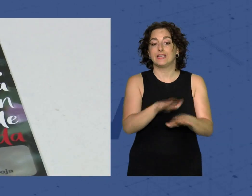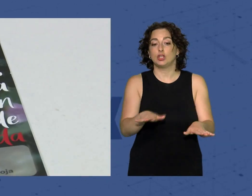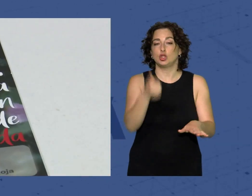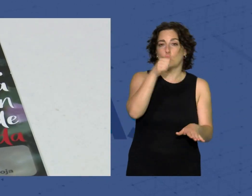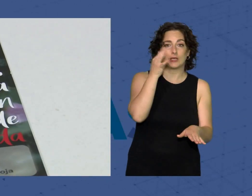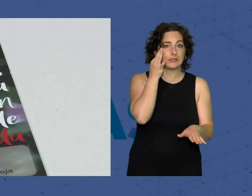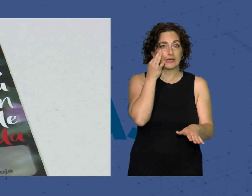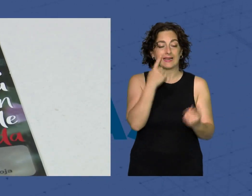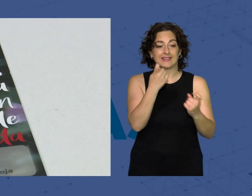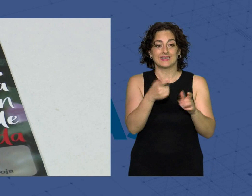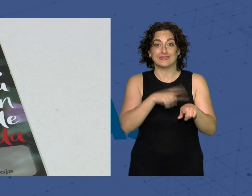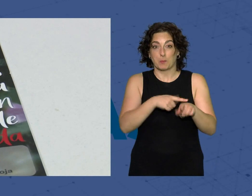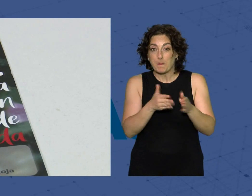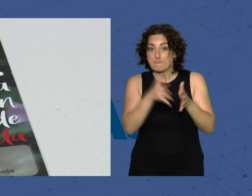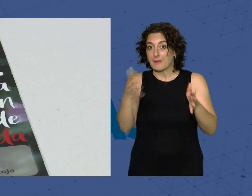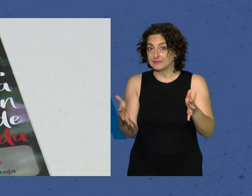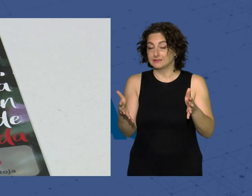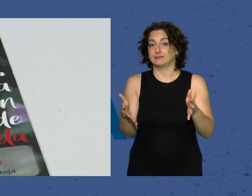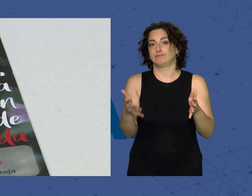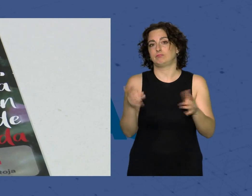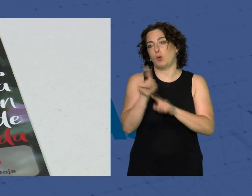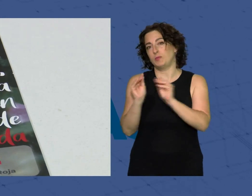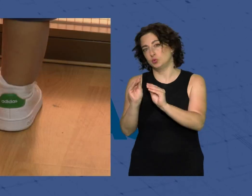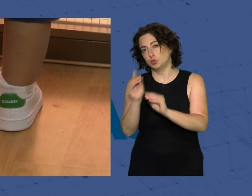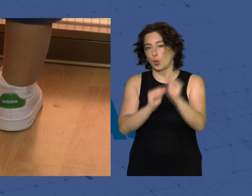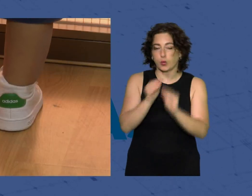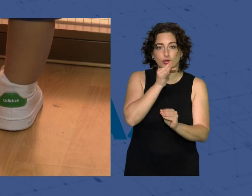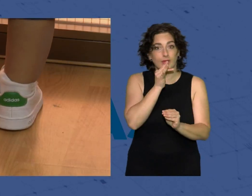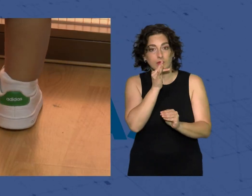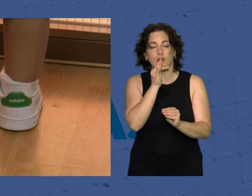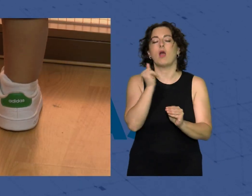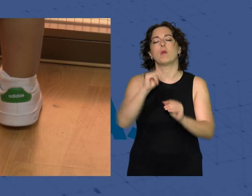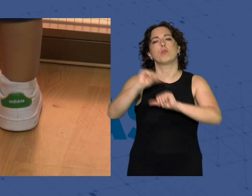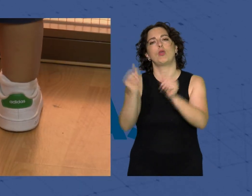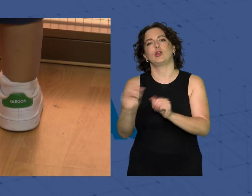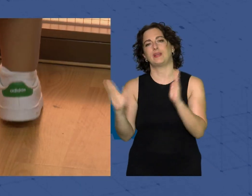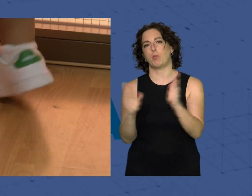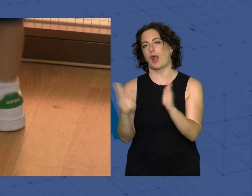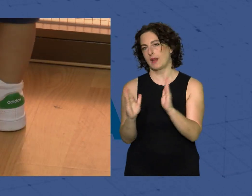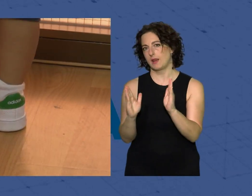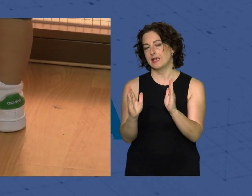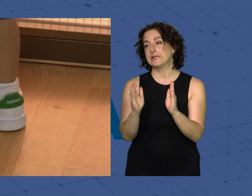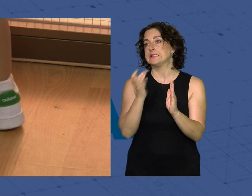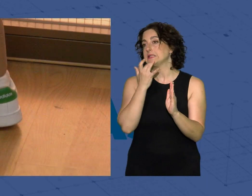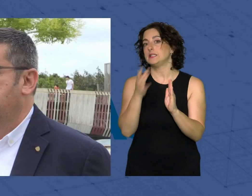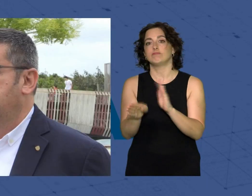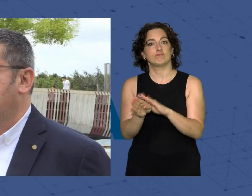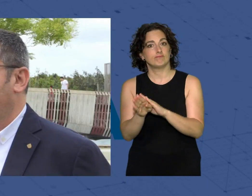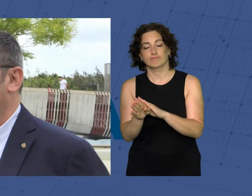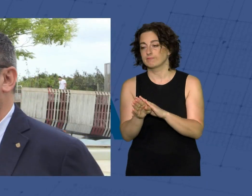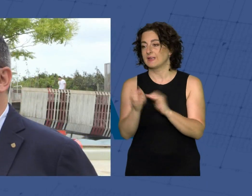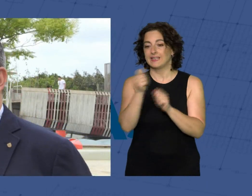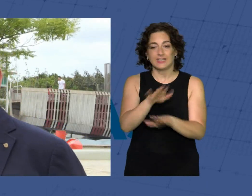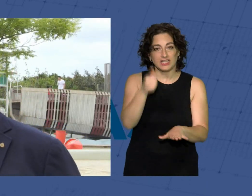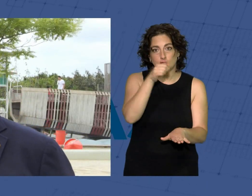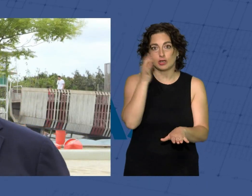niña necesita más tiempo para resolver sus problemillas, pues existe la modalidad temporal. Y si aún así el niño o la niña